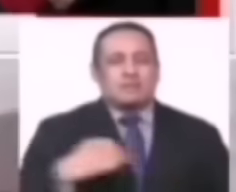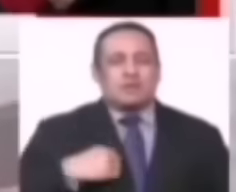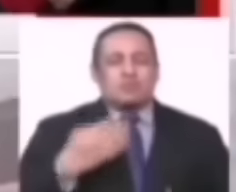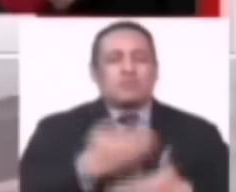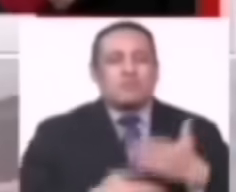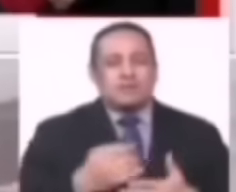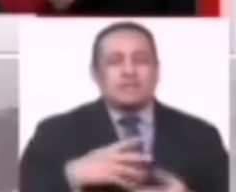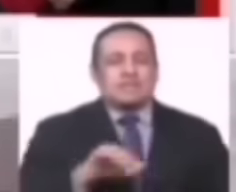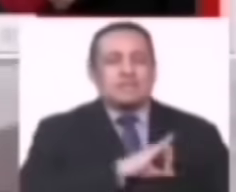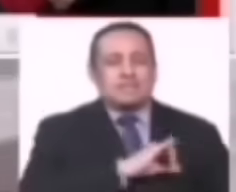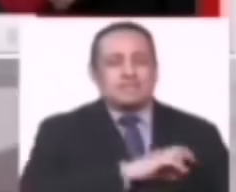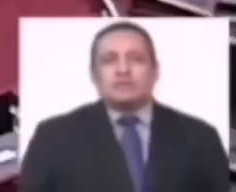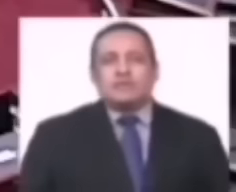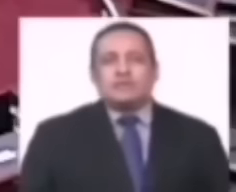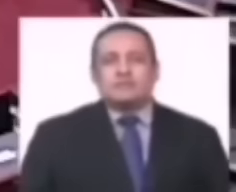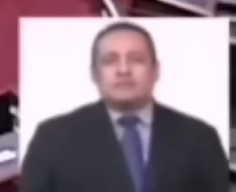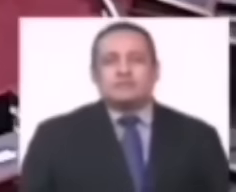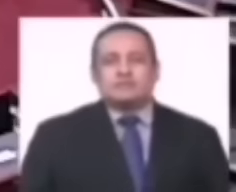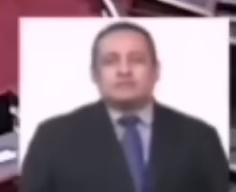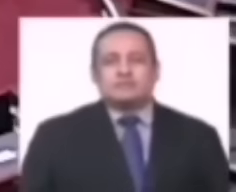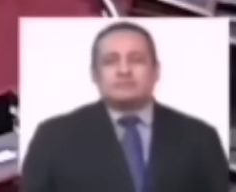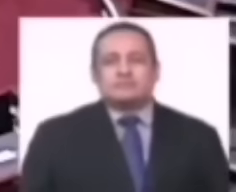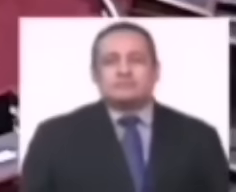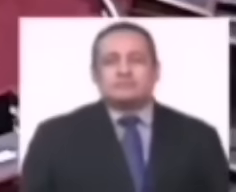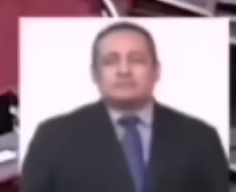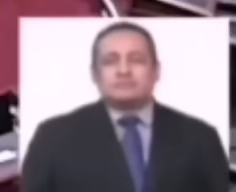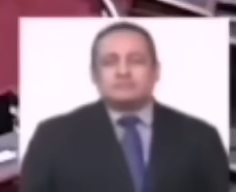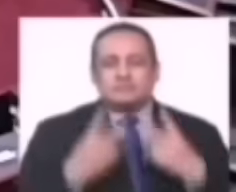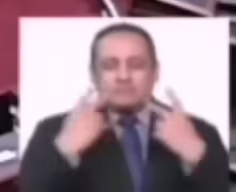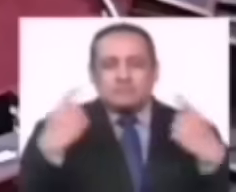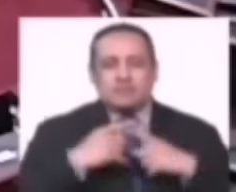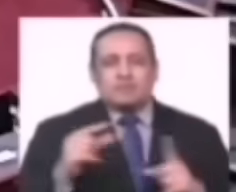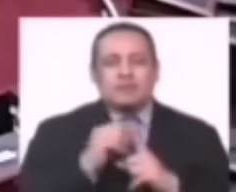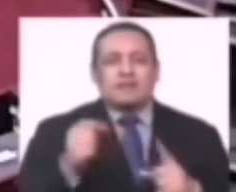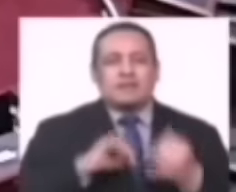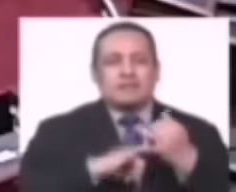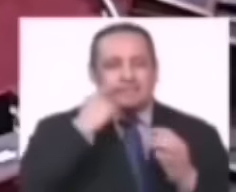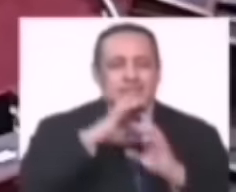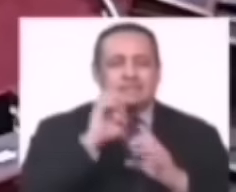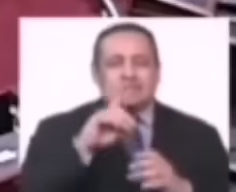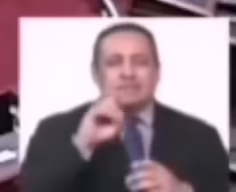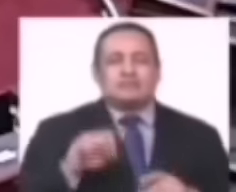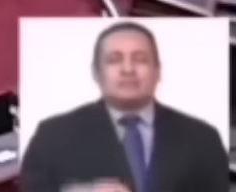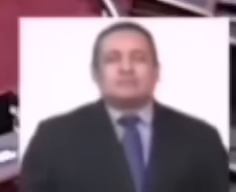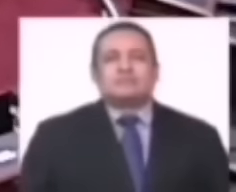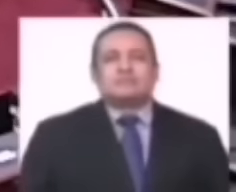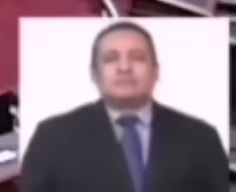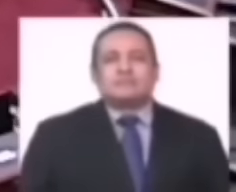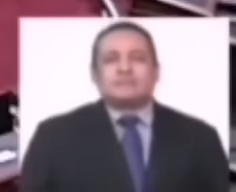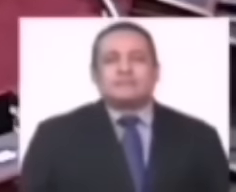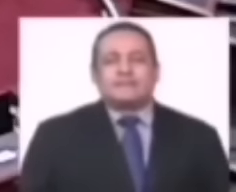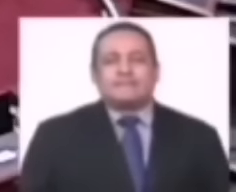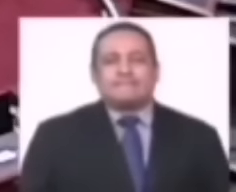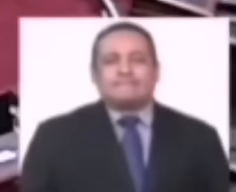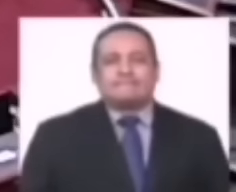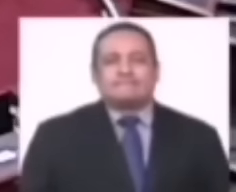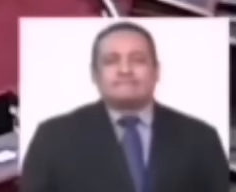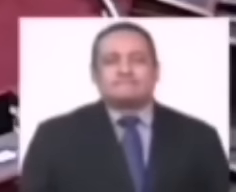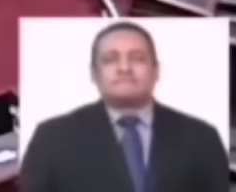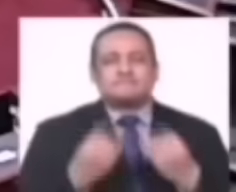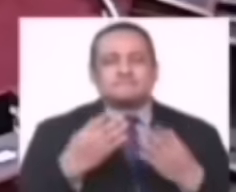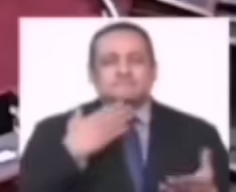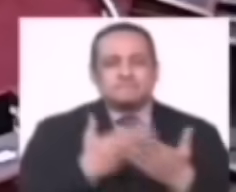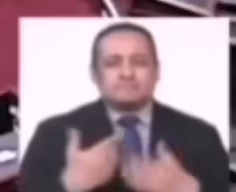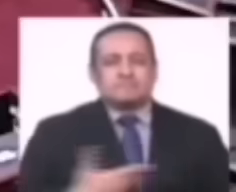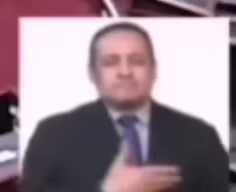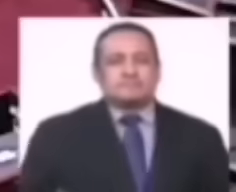inicial, primaria y secundaria. Tiene uso la palabra la congresista Sigrid Bazán, hasta por 2 minutos. Sí, gracias,